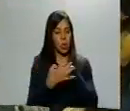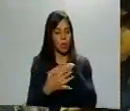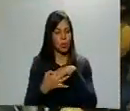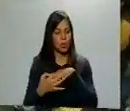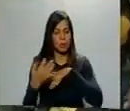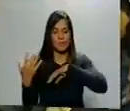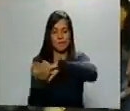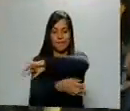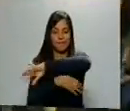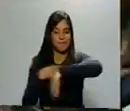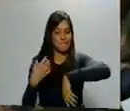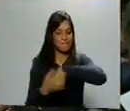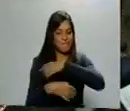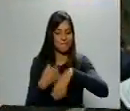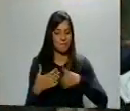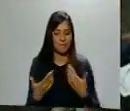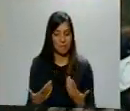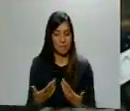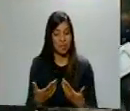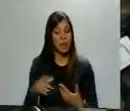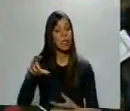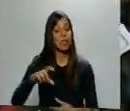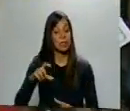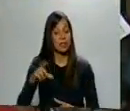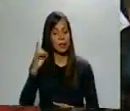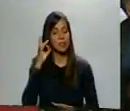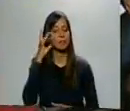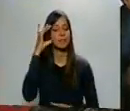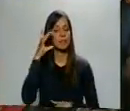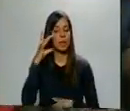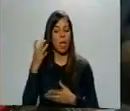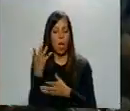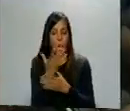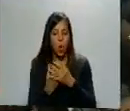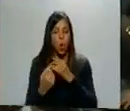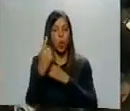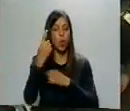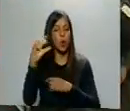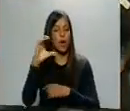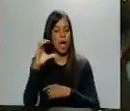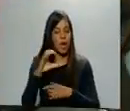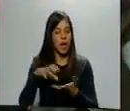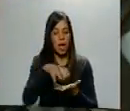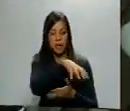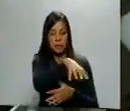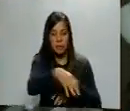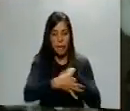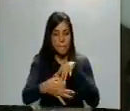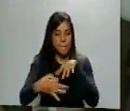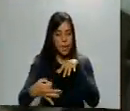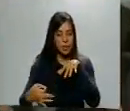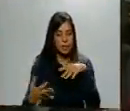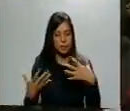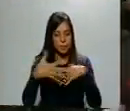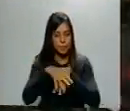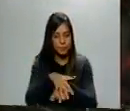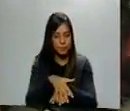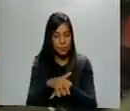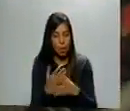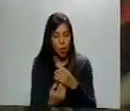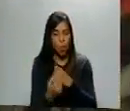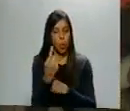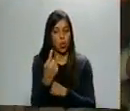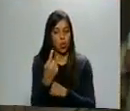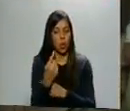anarquía. Hay necesidad de darle un solo gobierno a toda la ciudad. Y para darle un solo